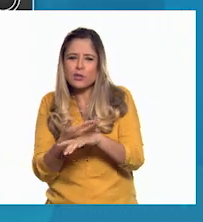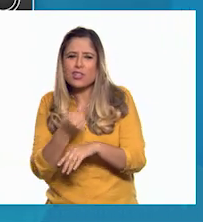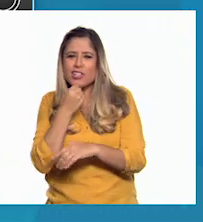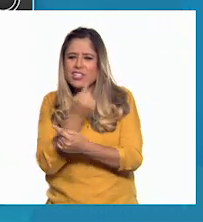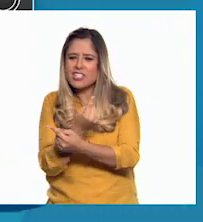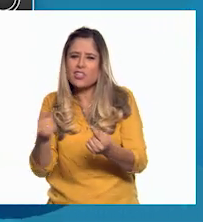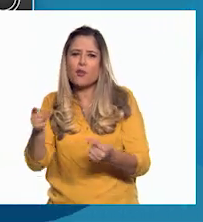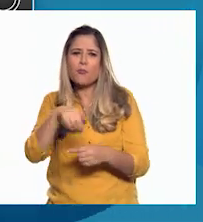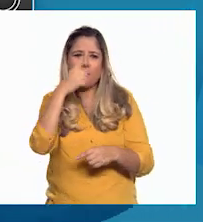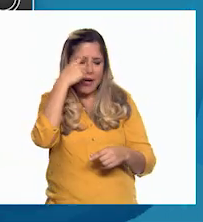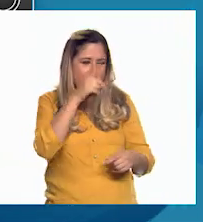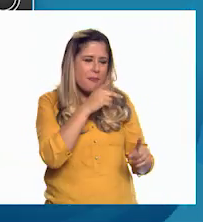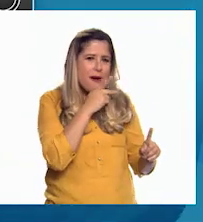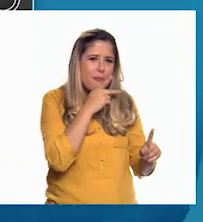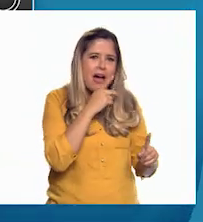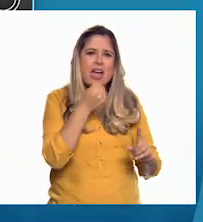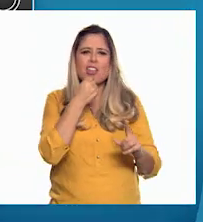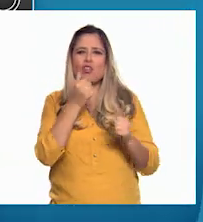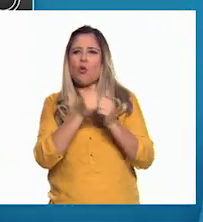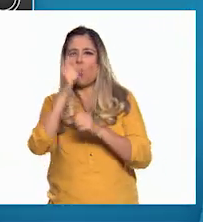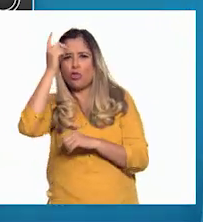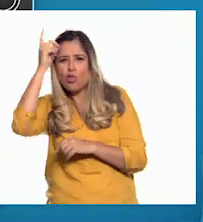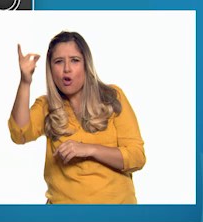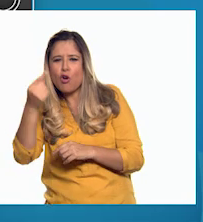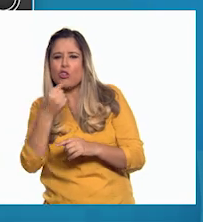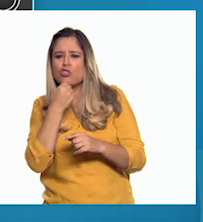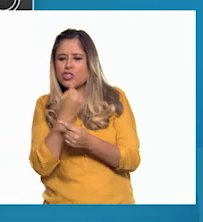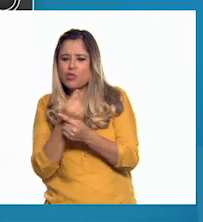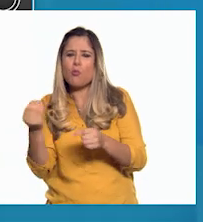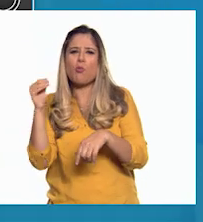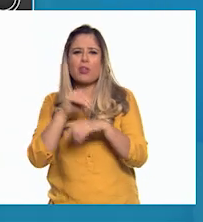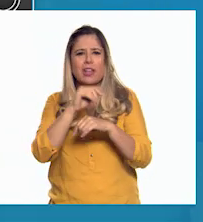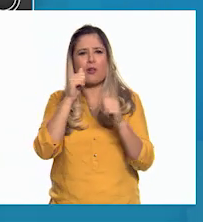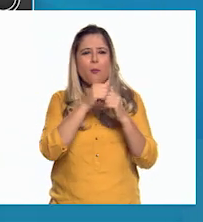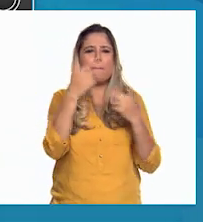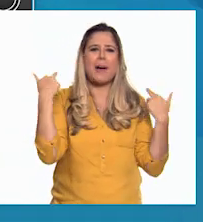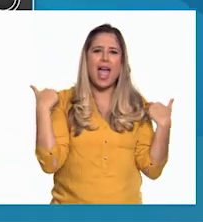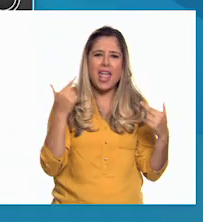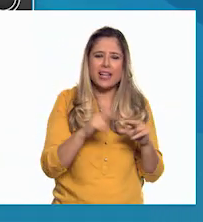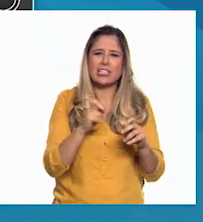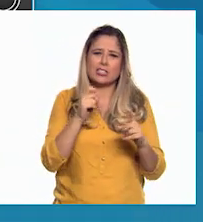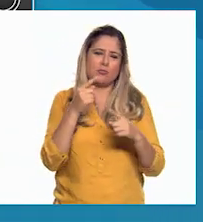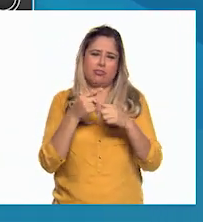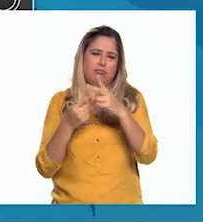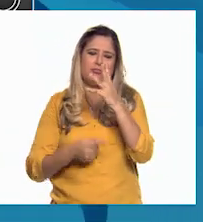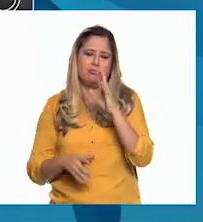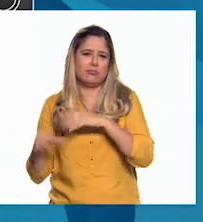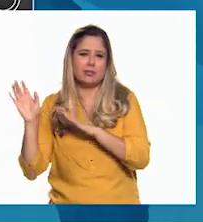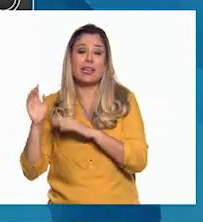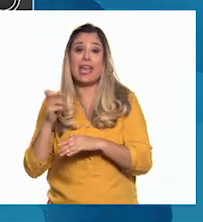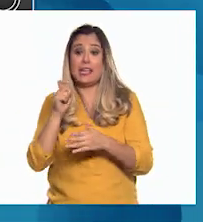sus padres, para con Dios, para con la sociedad, para con sus maestros. Y este